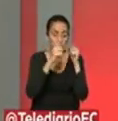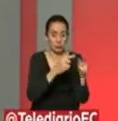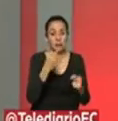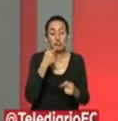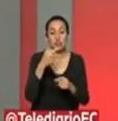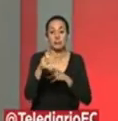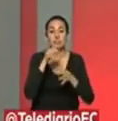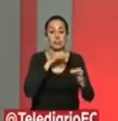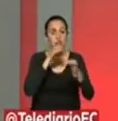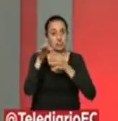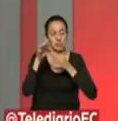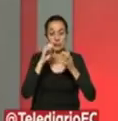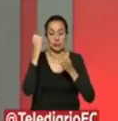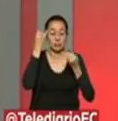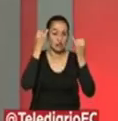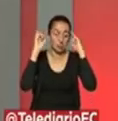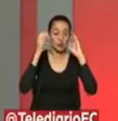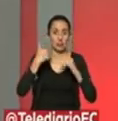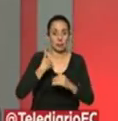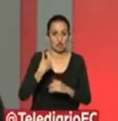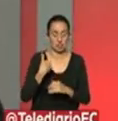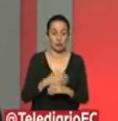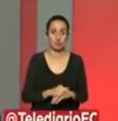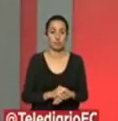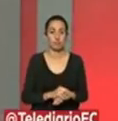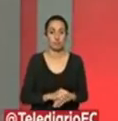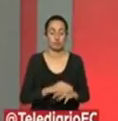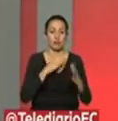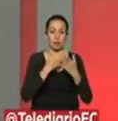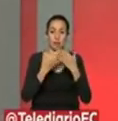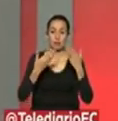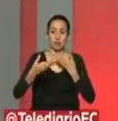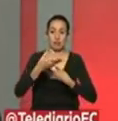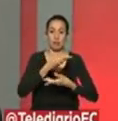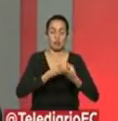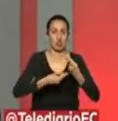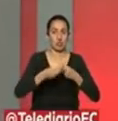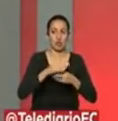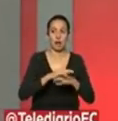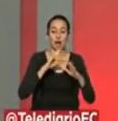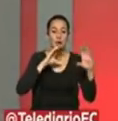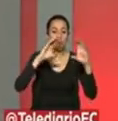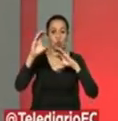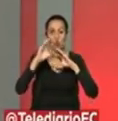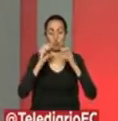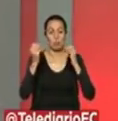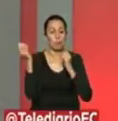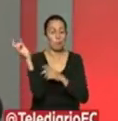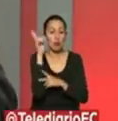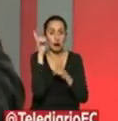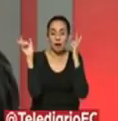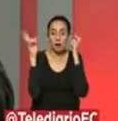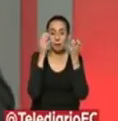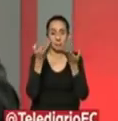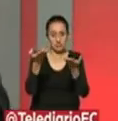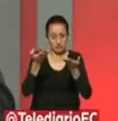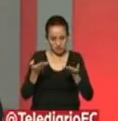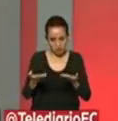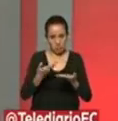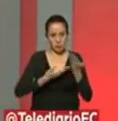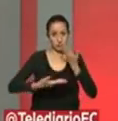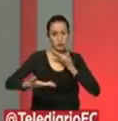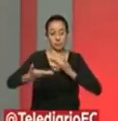las buenas iniciativas que uno pueda tener. Y cosa inversa, igual, escuchar las iniciativas de los del frente. Ese